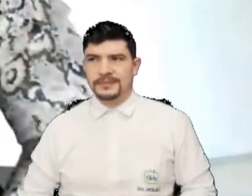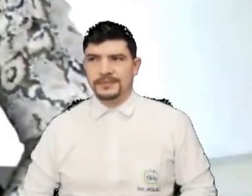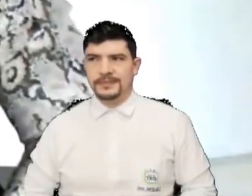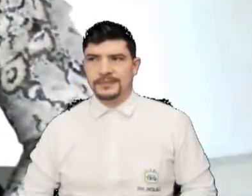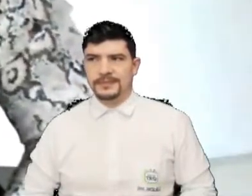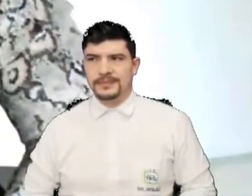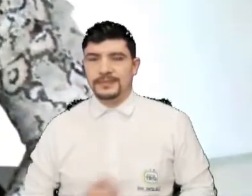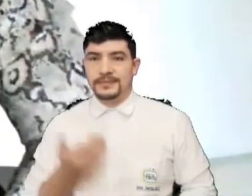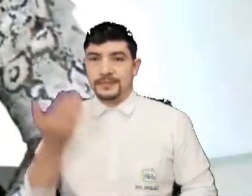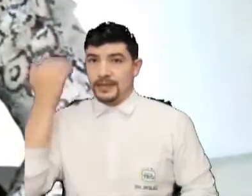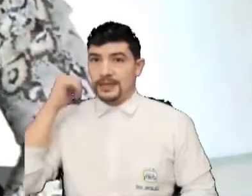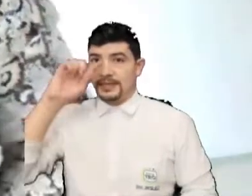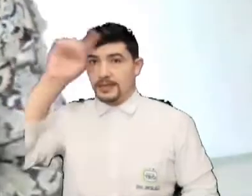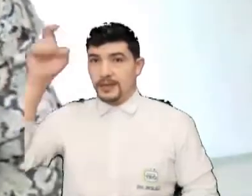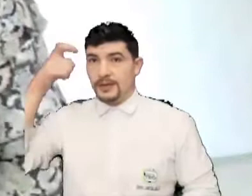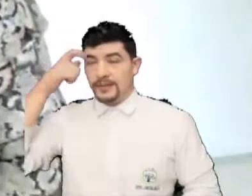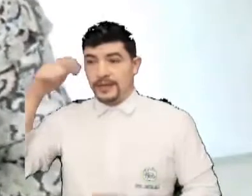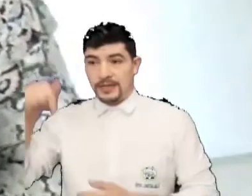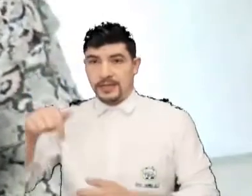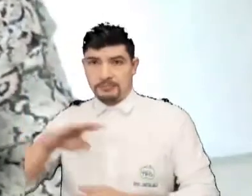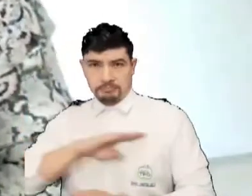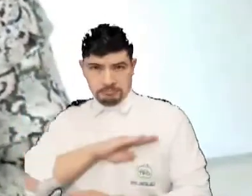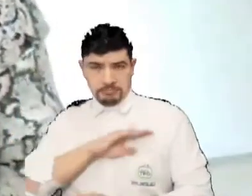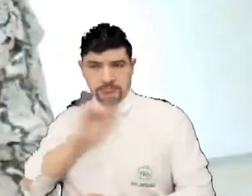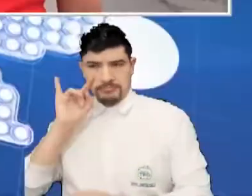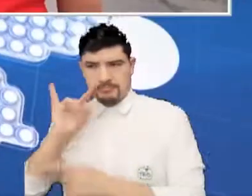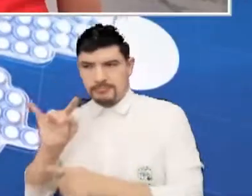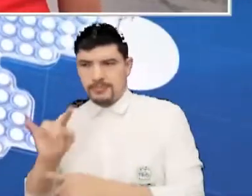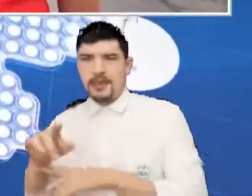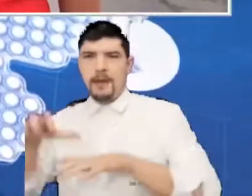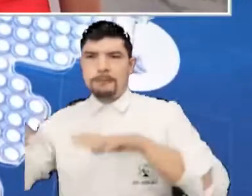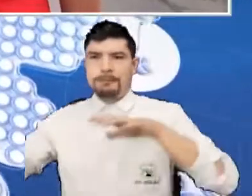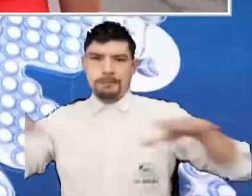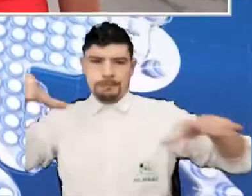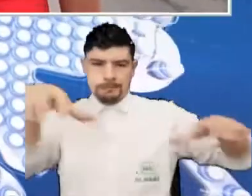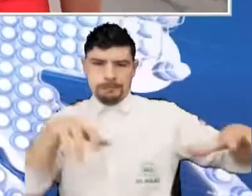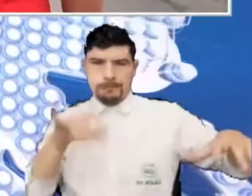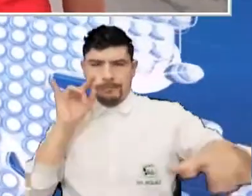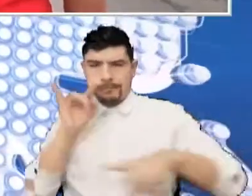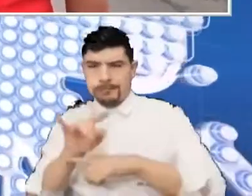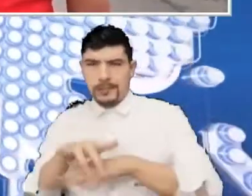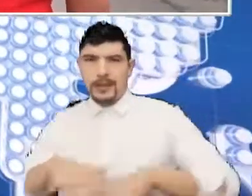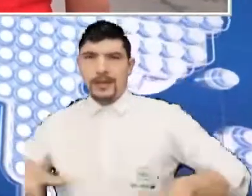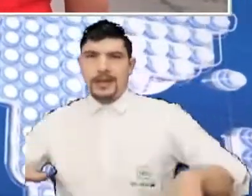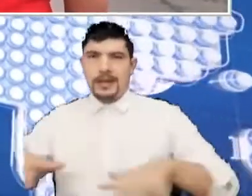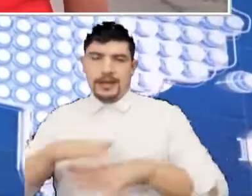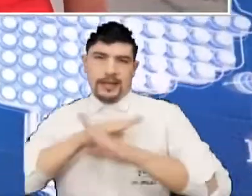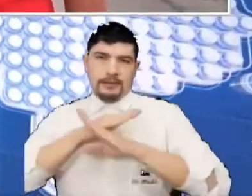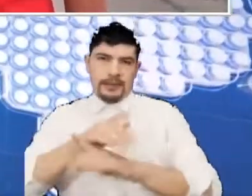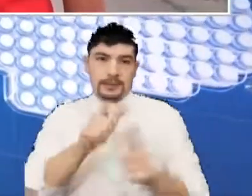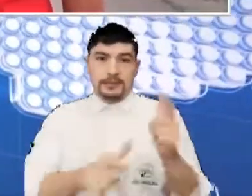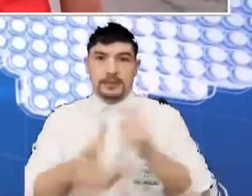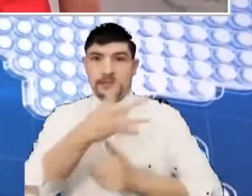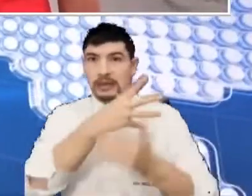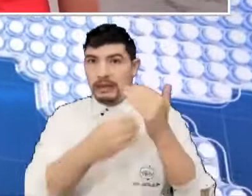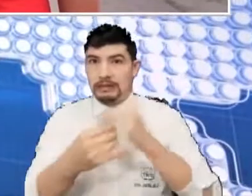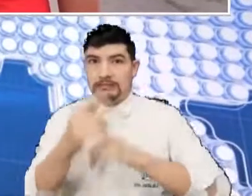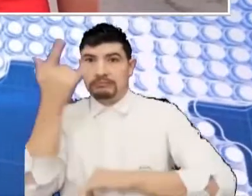los controles de vigilancia. Alfredo Durán, buenas tardes. ¿Usted en qué sector se encuentra a esta hora y qué dicen las